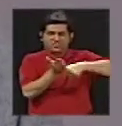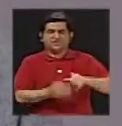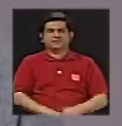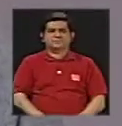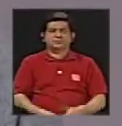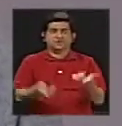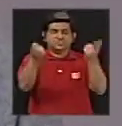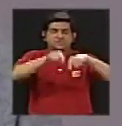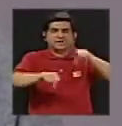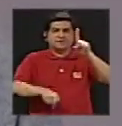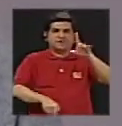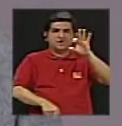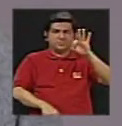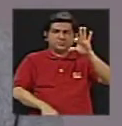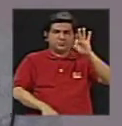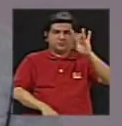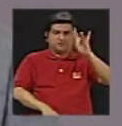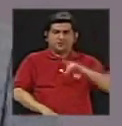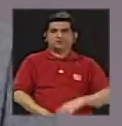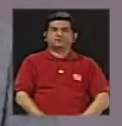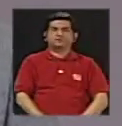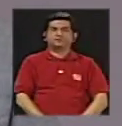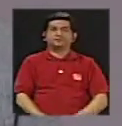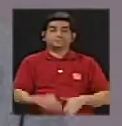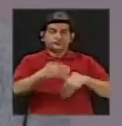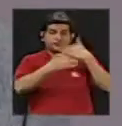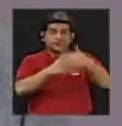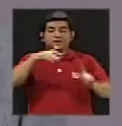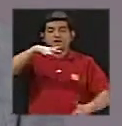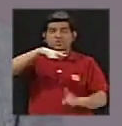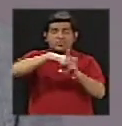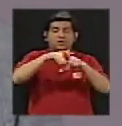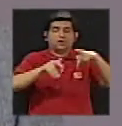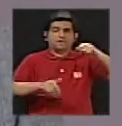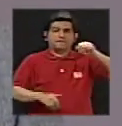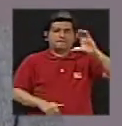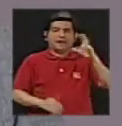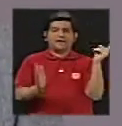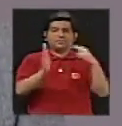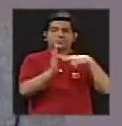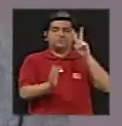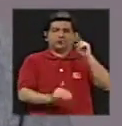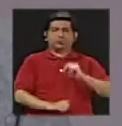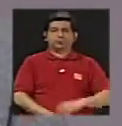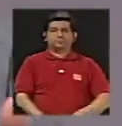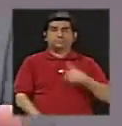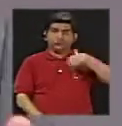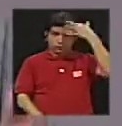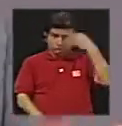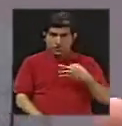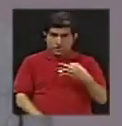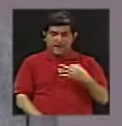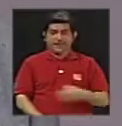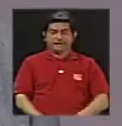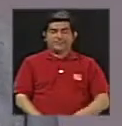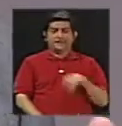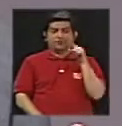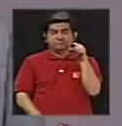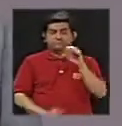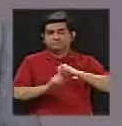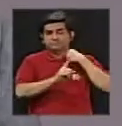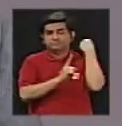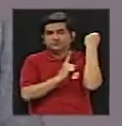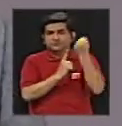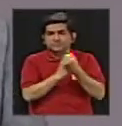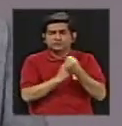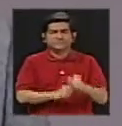de 1998 y luego con la aparición del PAC en 2002. Yo creo que se ha venido